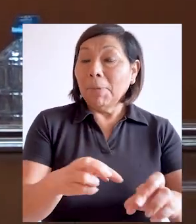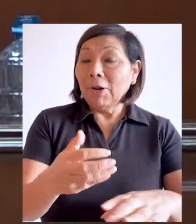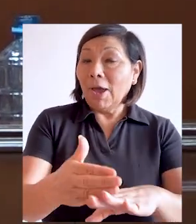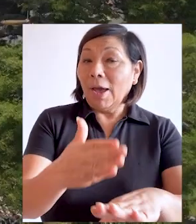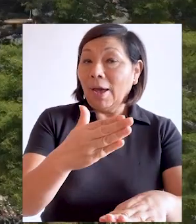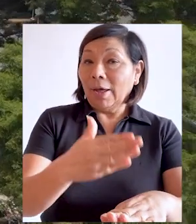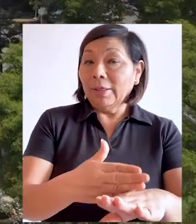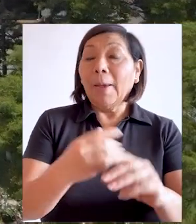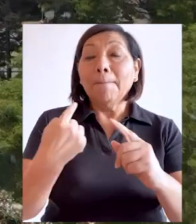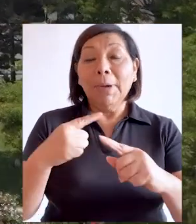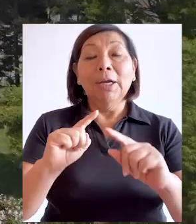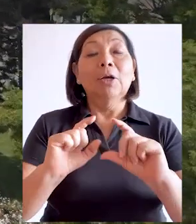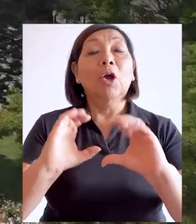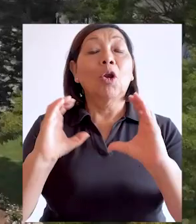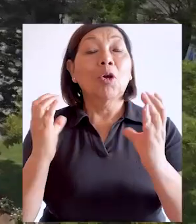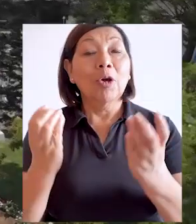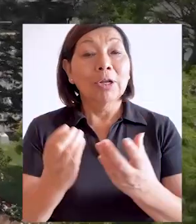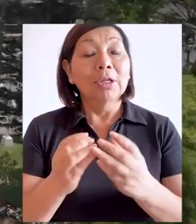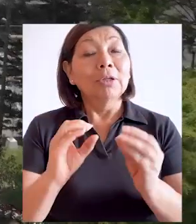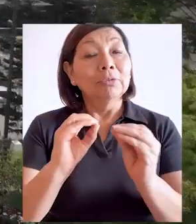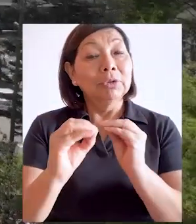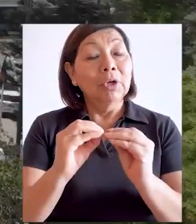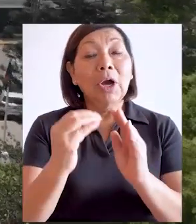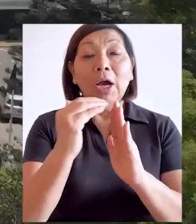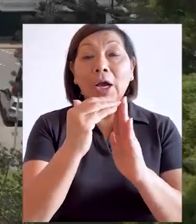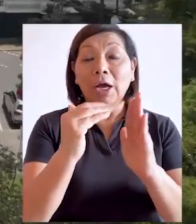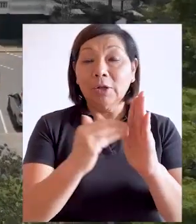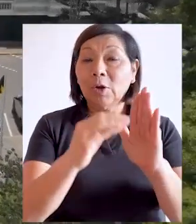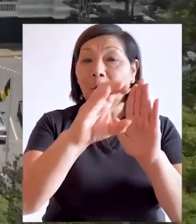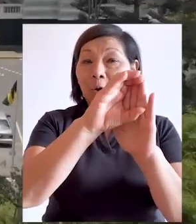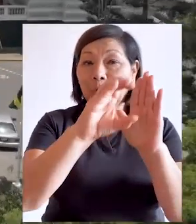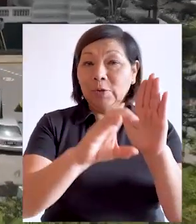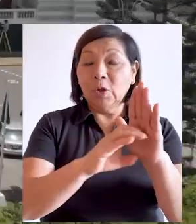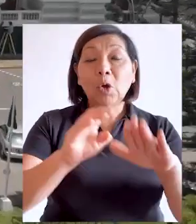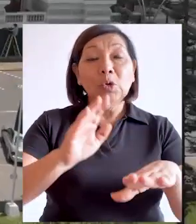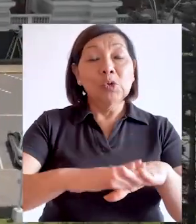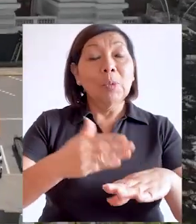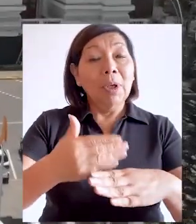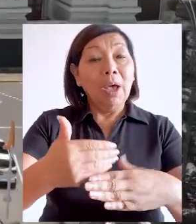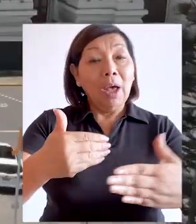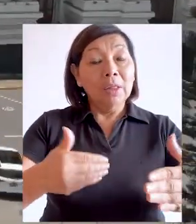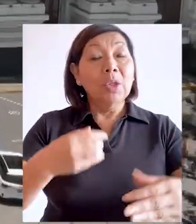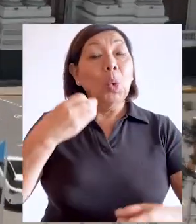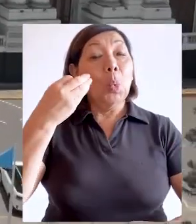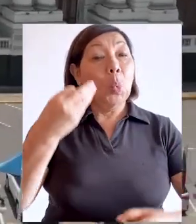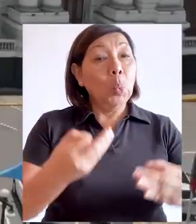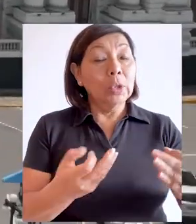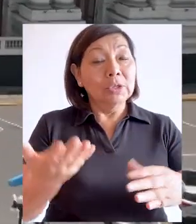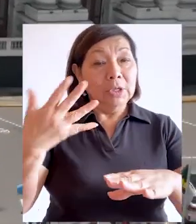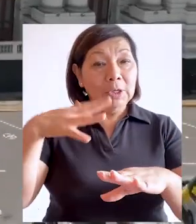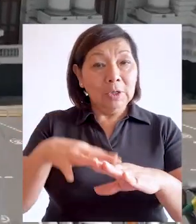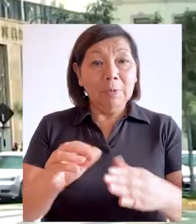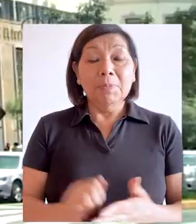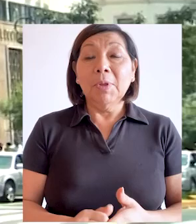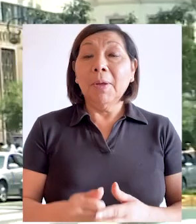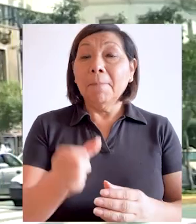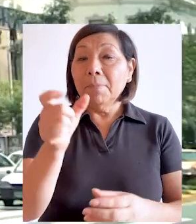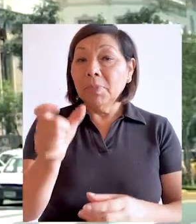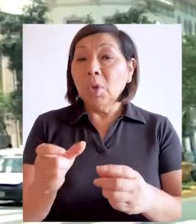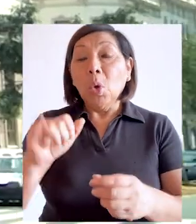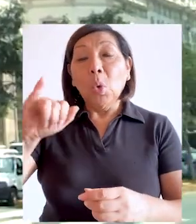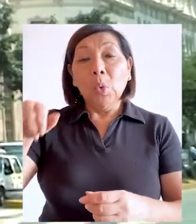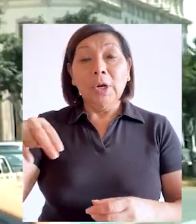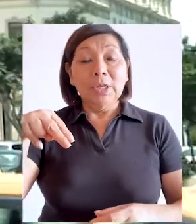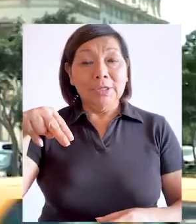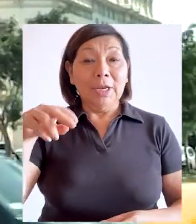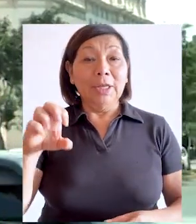exhortación de un pleno anterior para que el Congreso de la República reforme el artículo de la Constitución sobre el antejuicio y juicio político, incluyendo a los